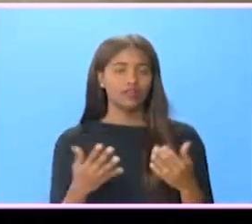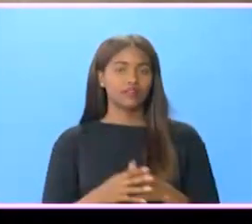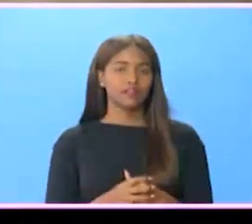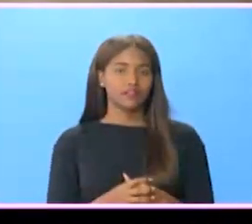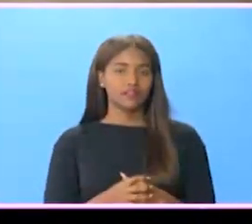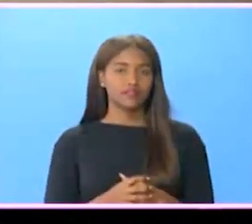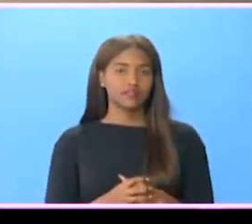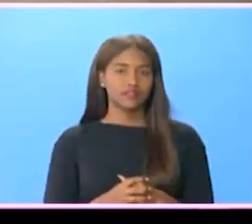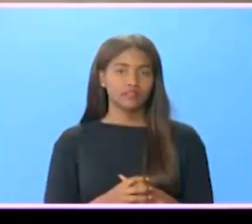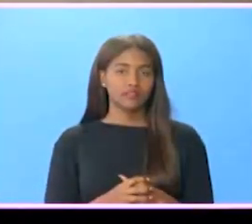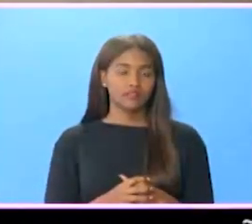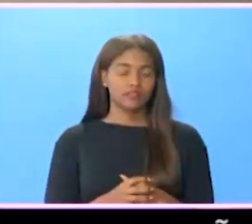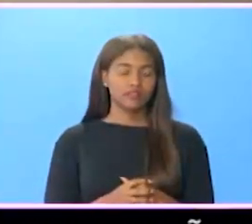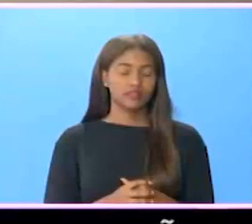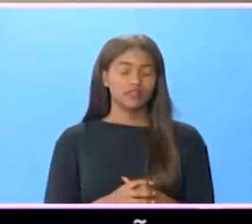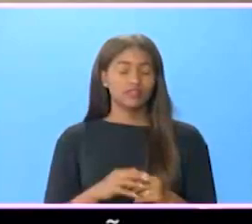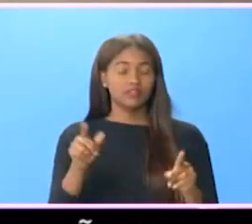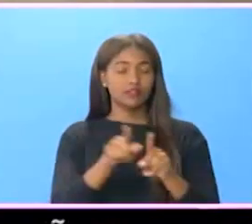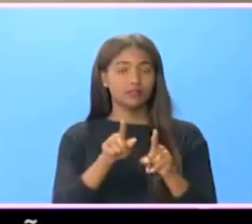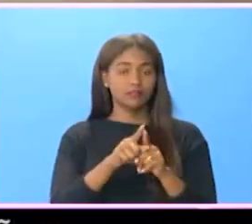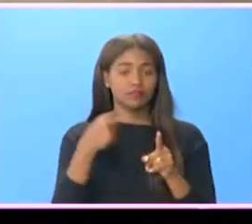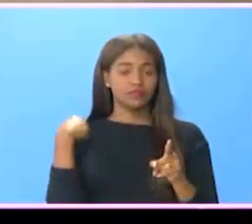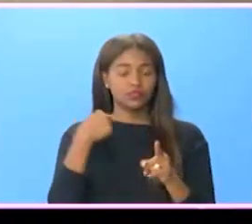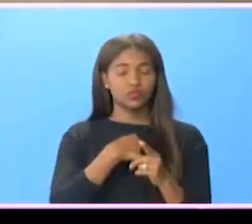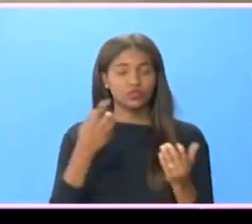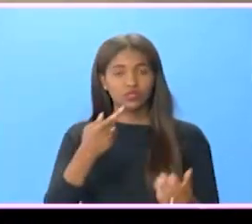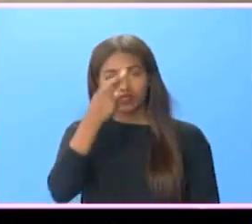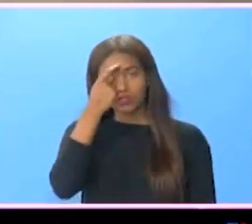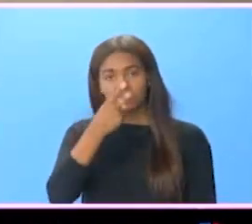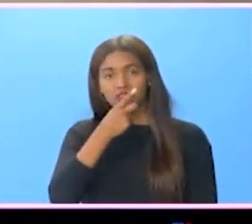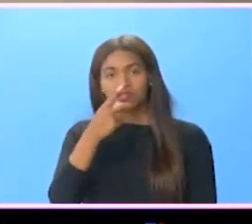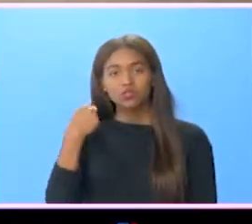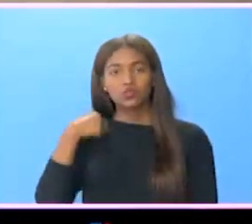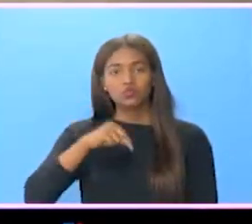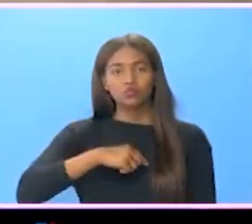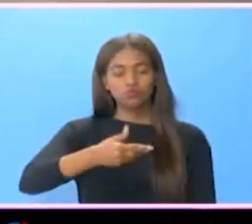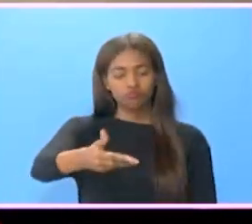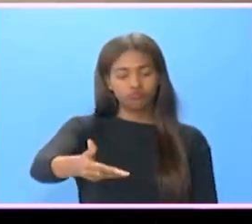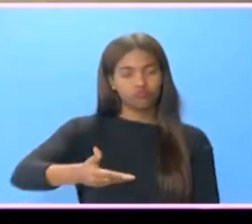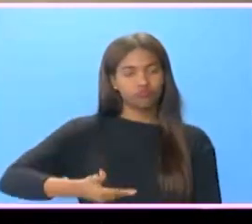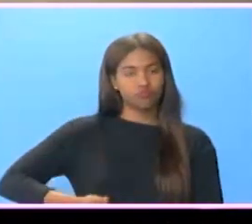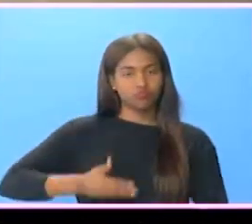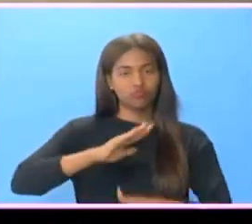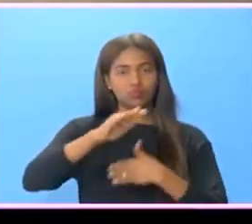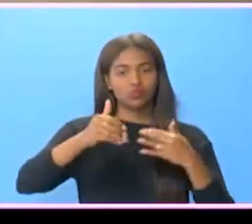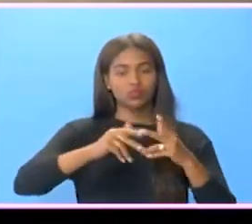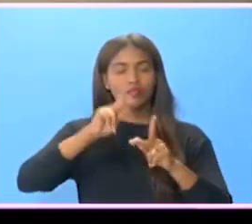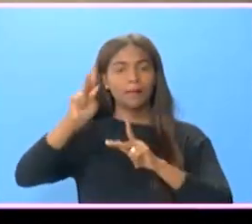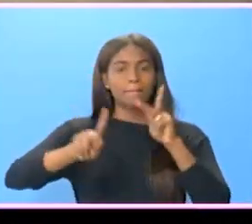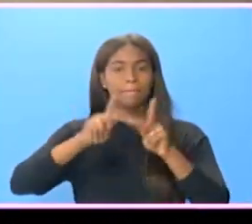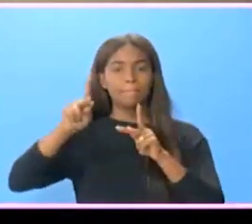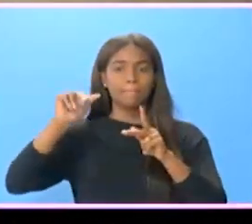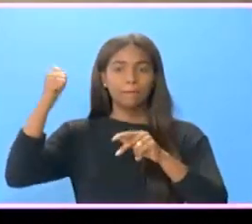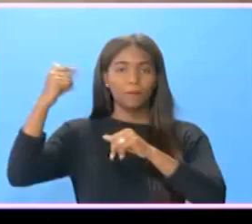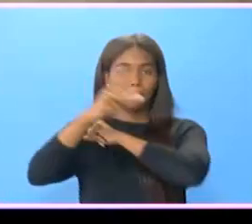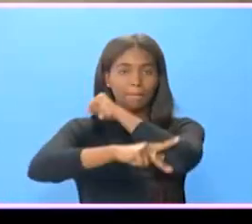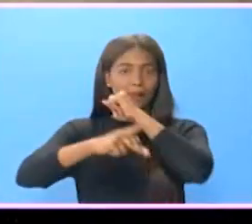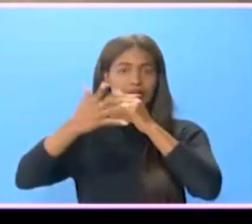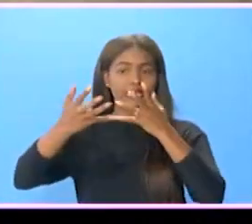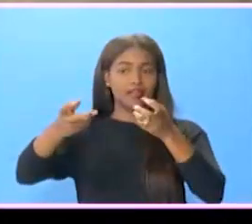Y naturalmente nosotros en República Dominicana le damos la bienvenida a todos los extranjeros que nos quieran visitar.